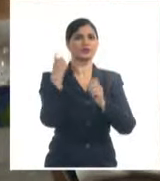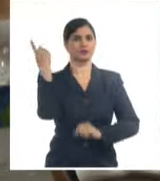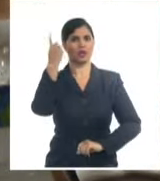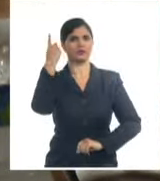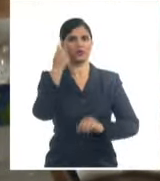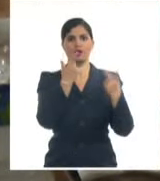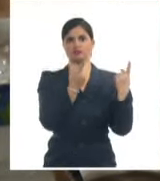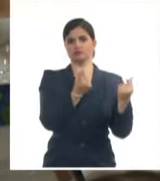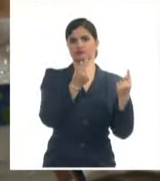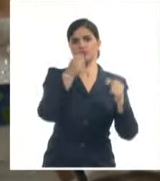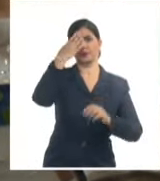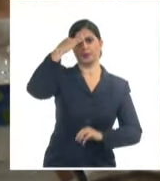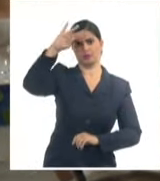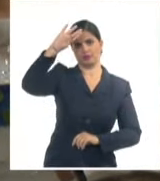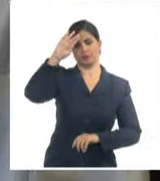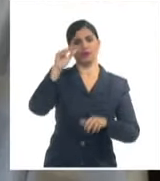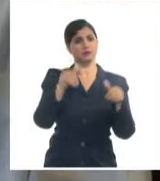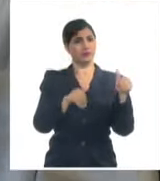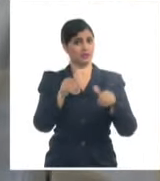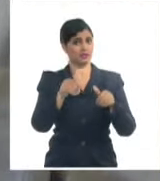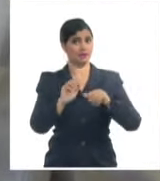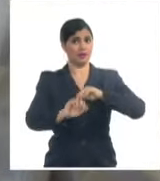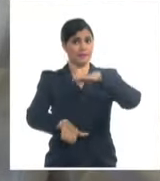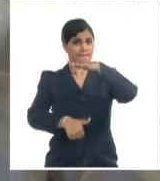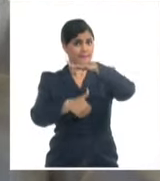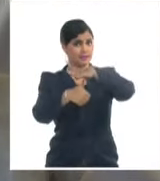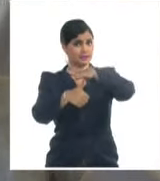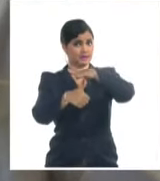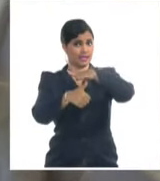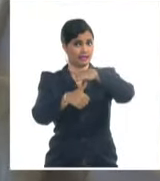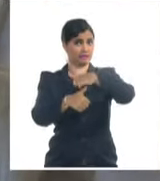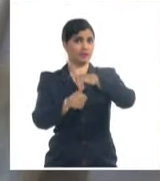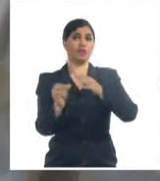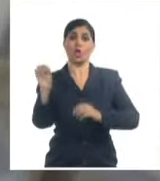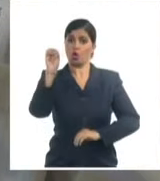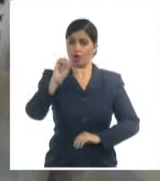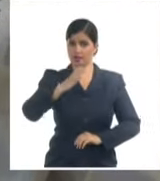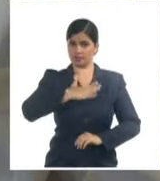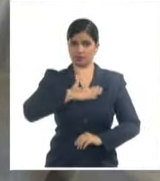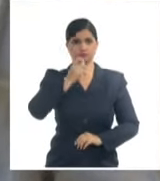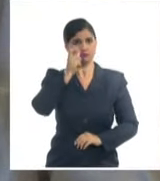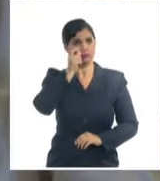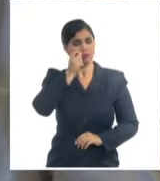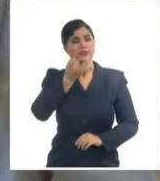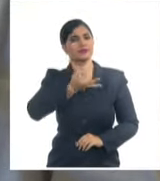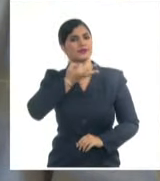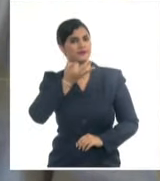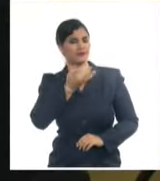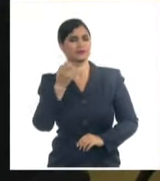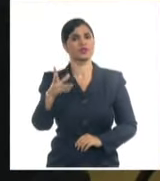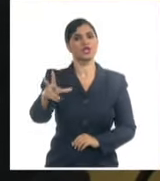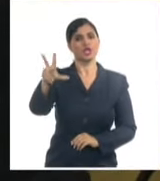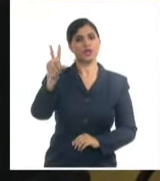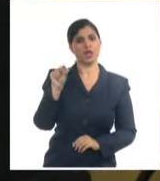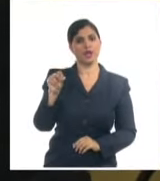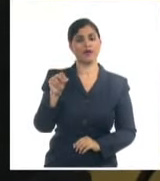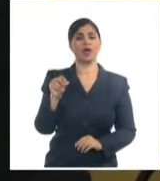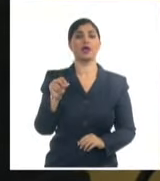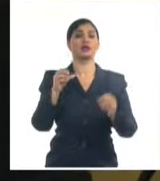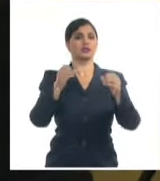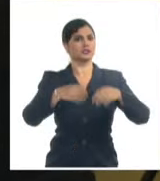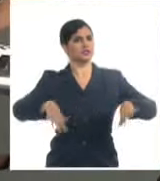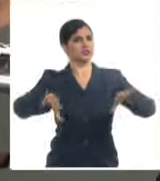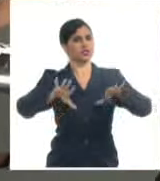de Cuba, el presidente de la ANED, Oscar Luis Humpentón, dijo que hay una nueva realidad de